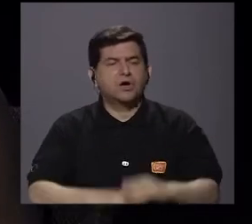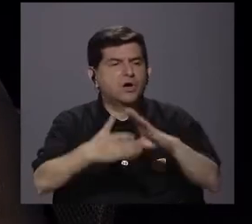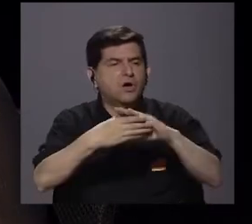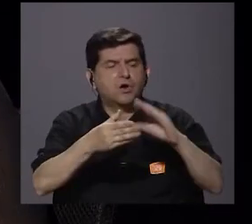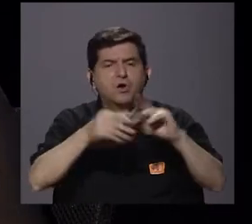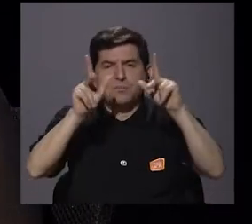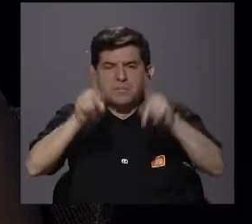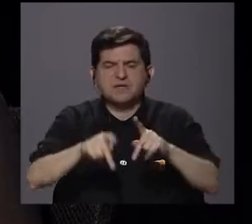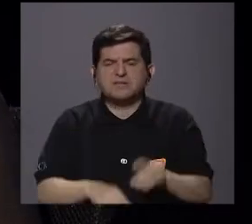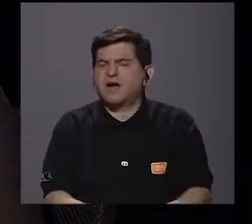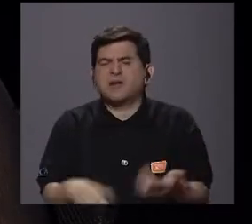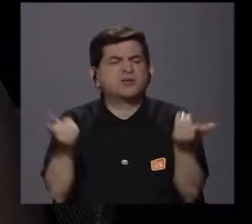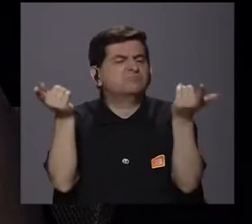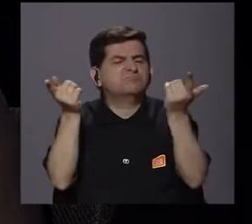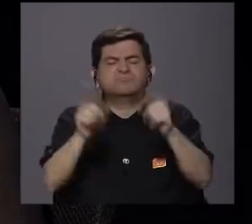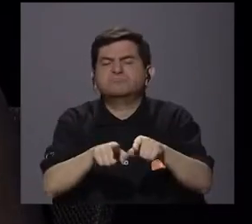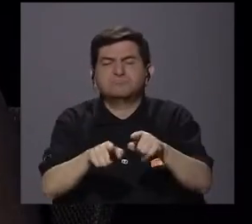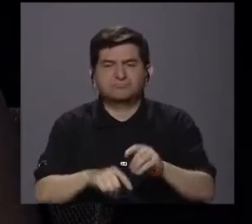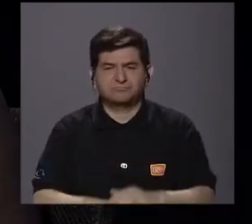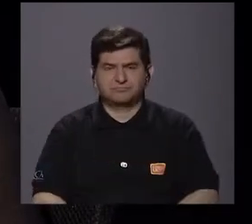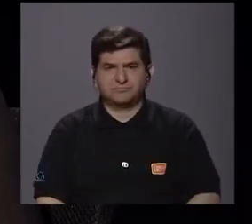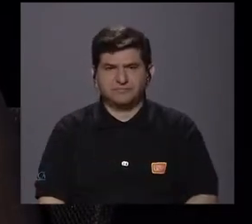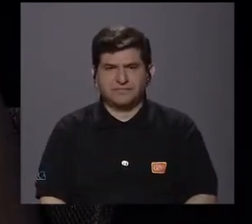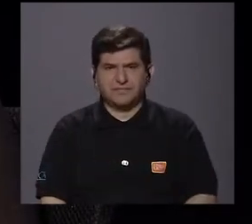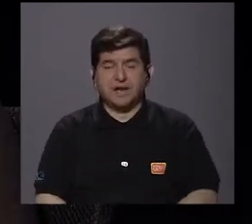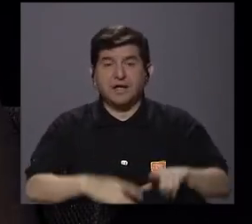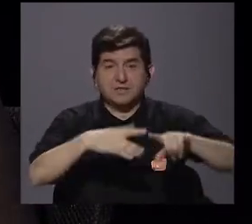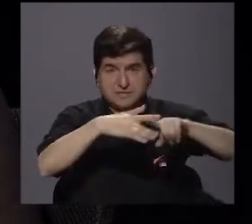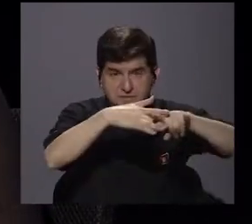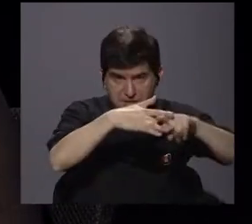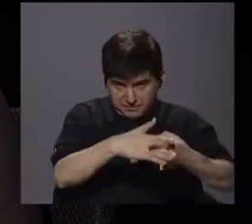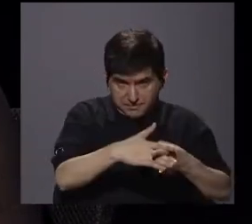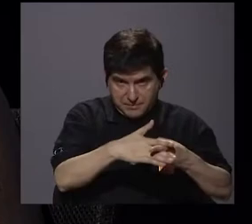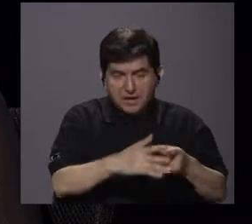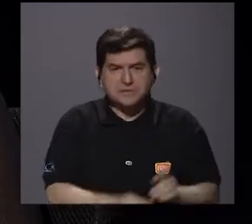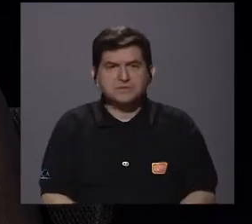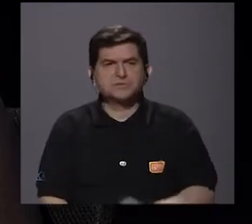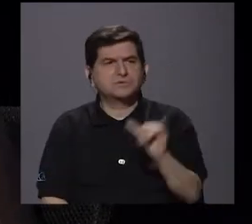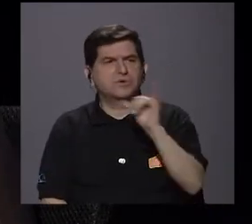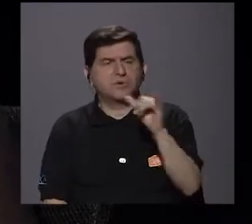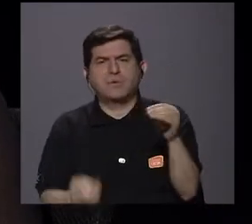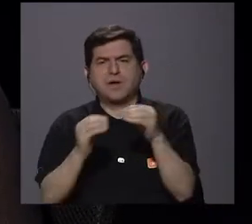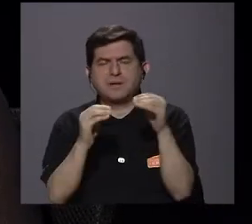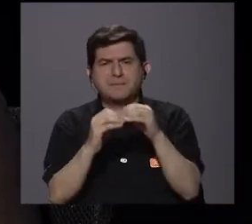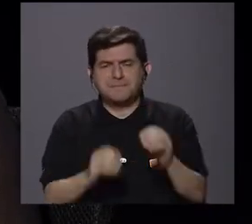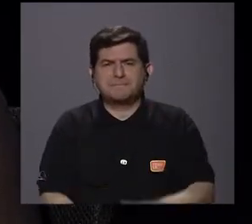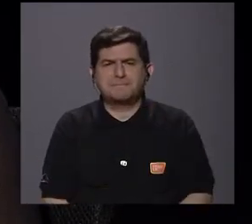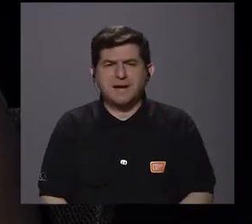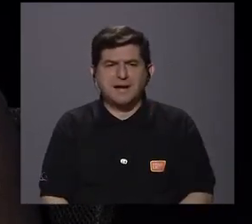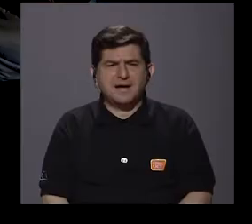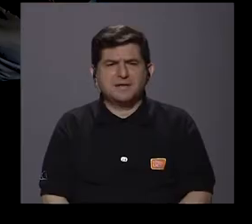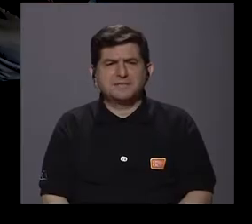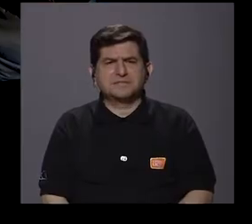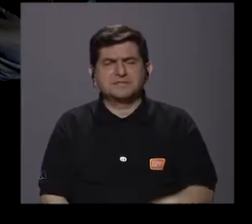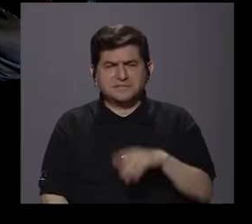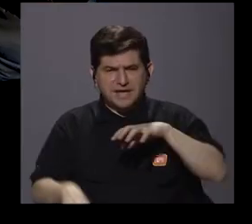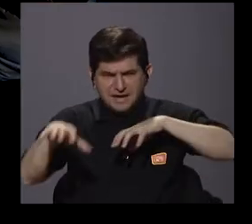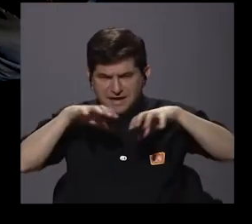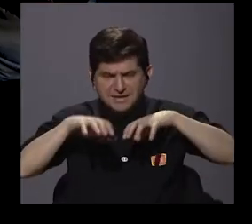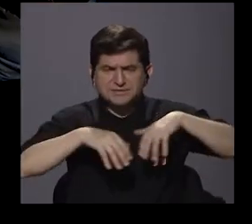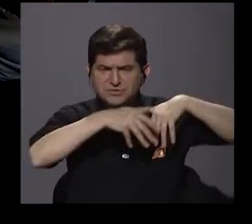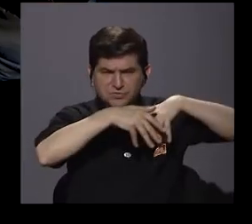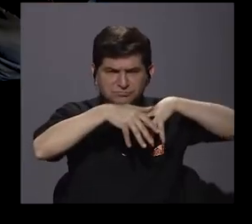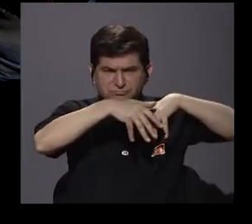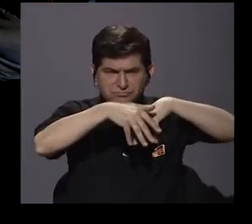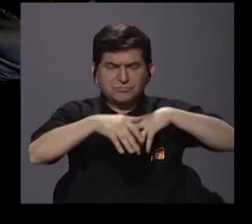comentarle a la gente qué es lo que pasa. Se comenzaron pues como a hacer también más manifestaciones, sobre todo